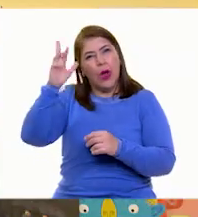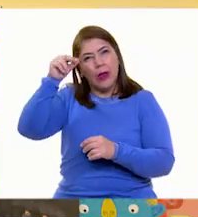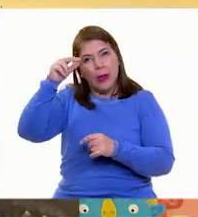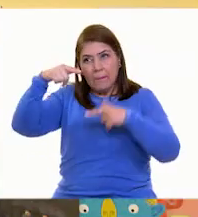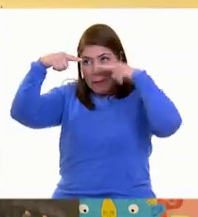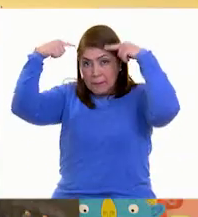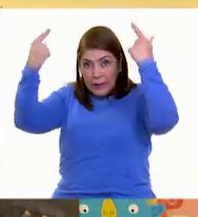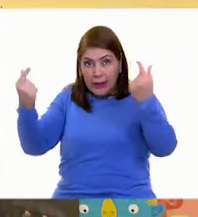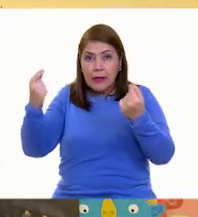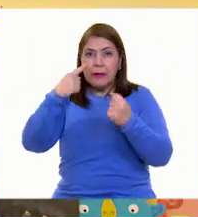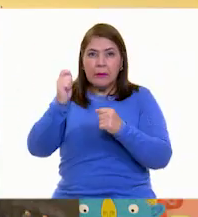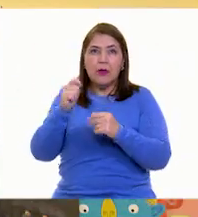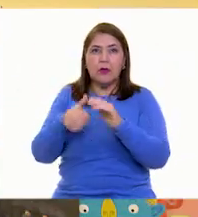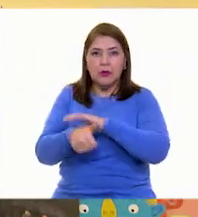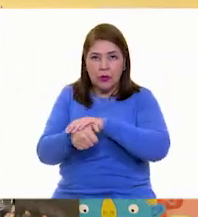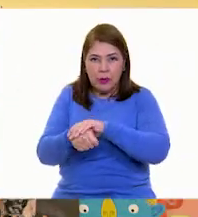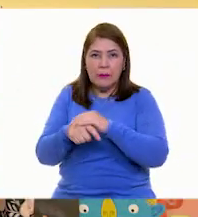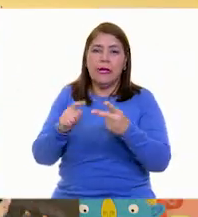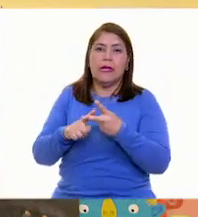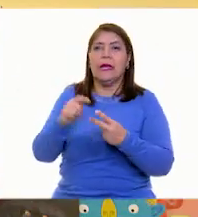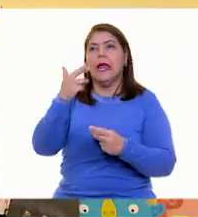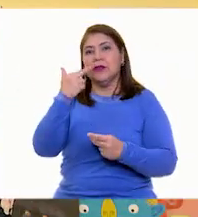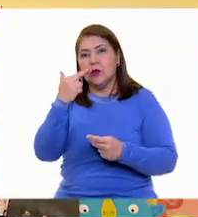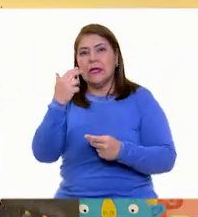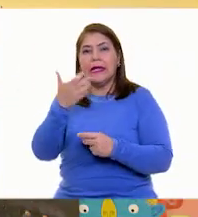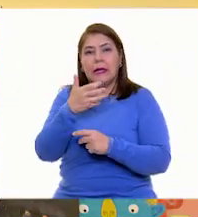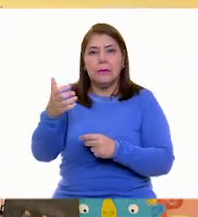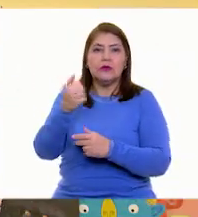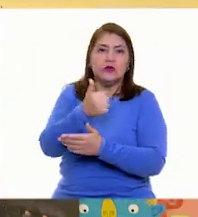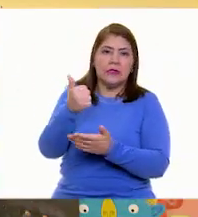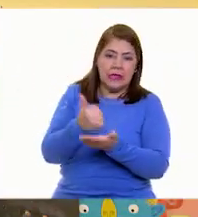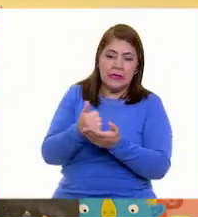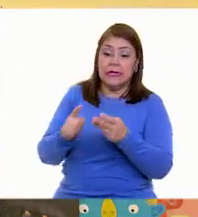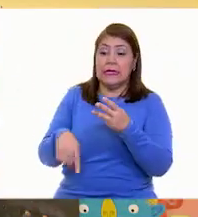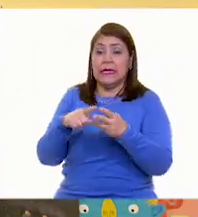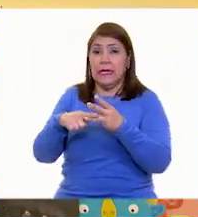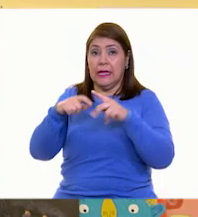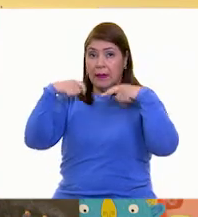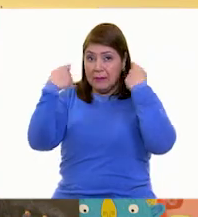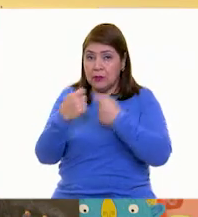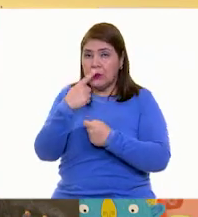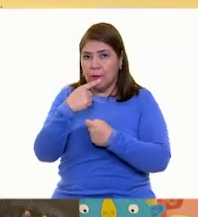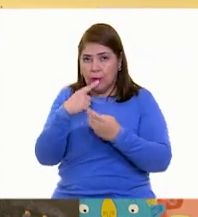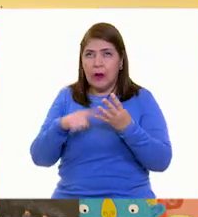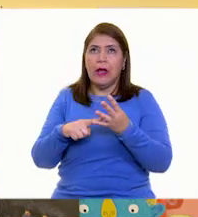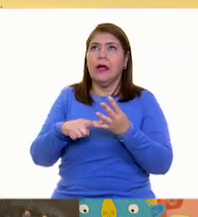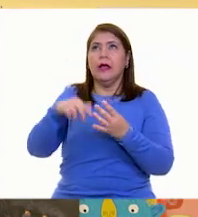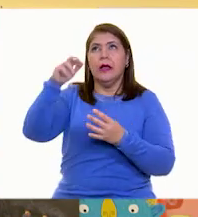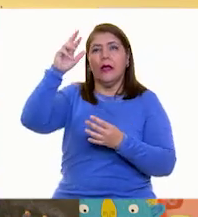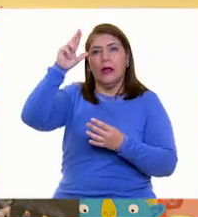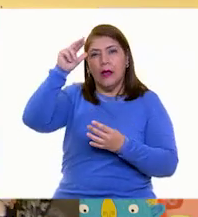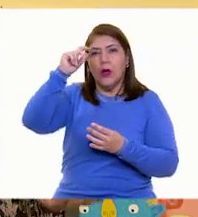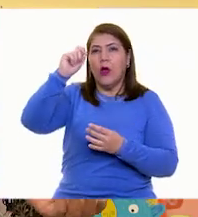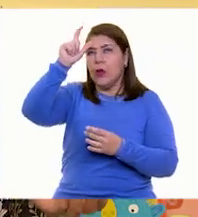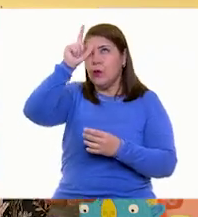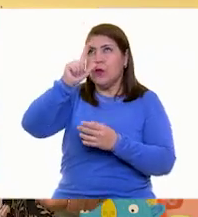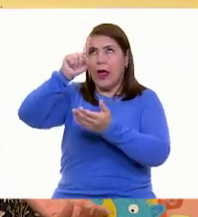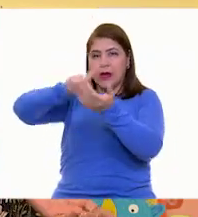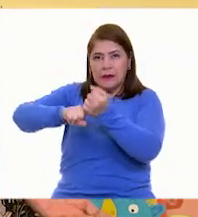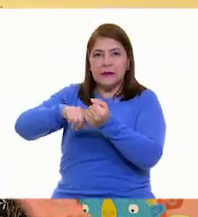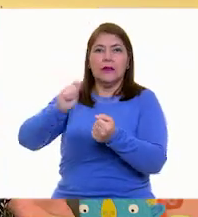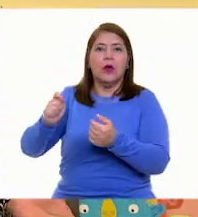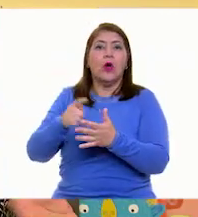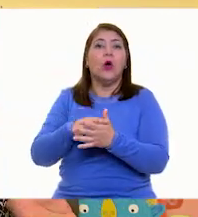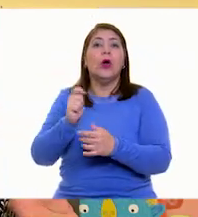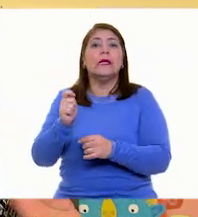campo, ratón de ciudad, Caperucita roja, El conejo en la luna, o ¿Quién le pone el